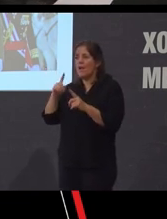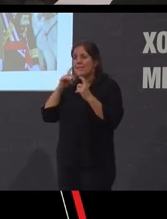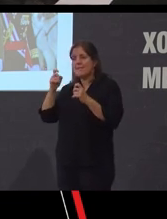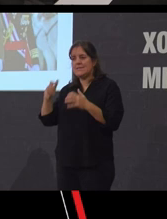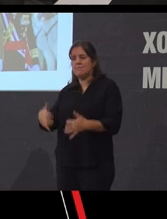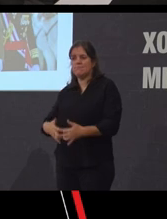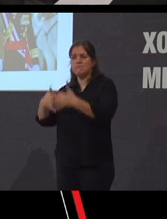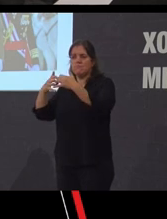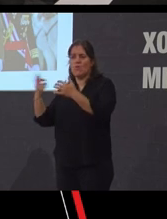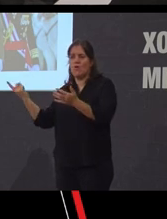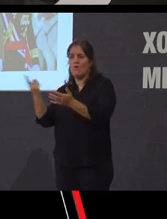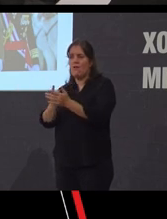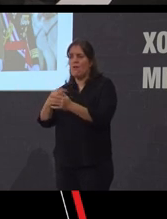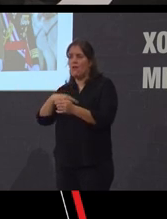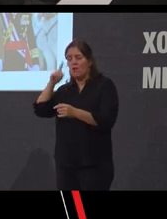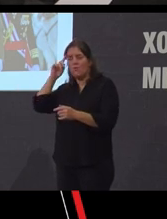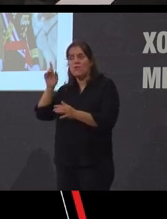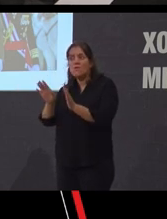é